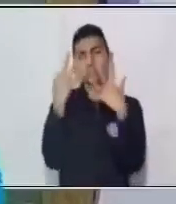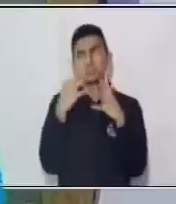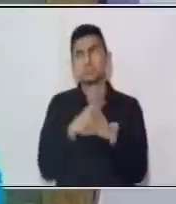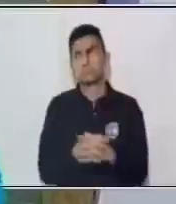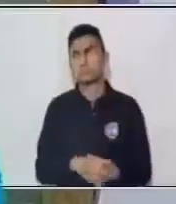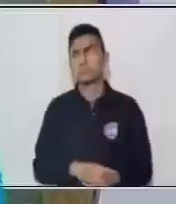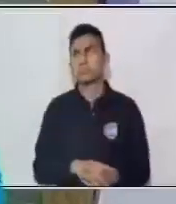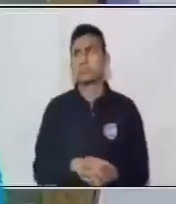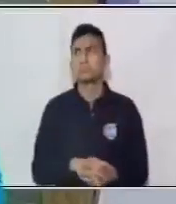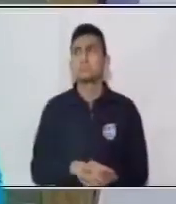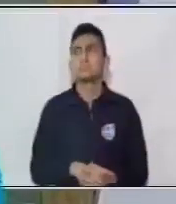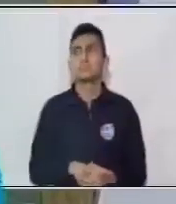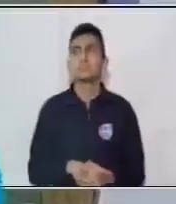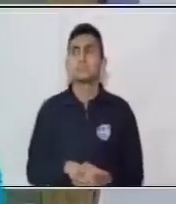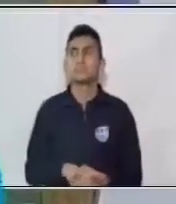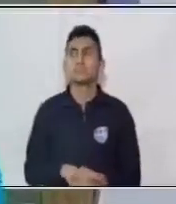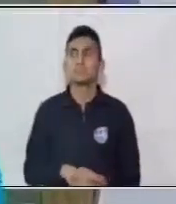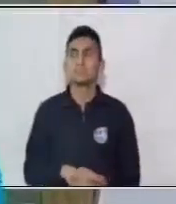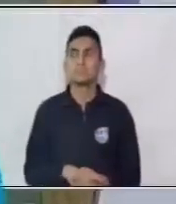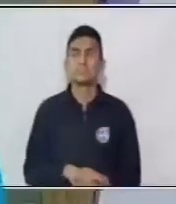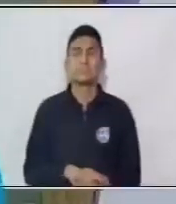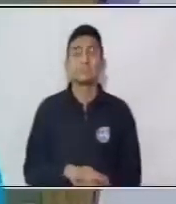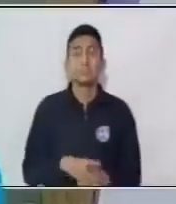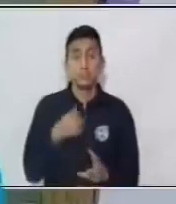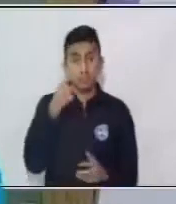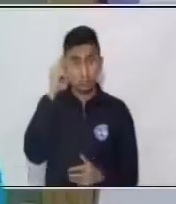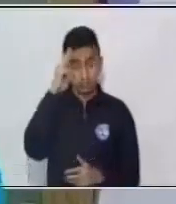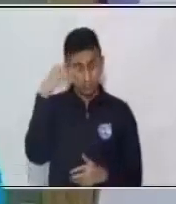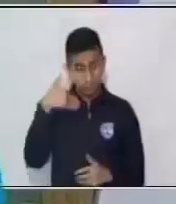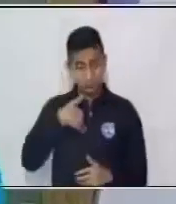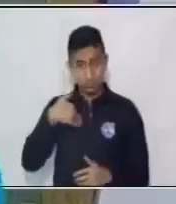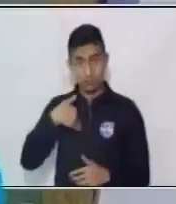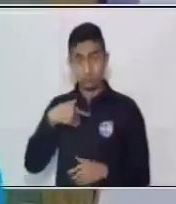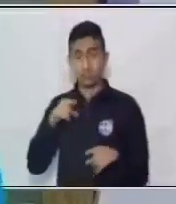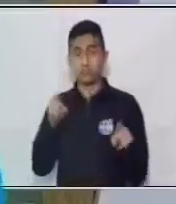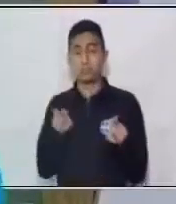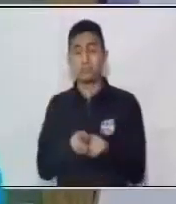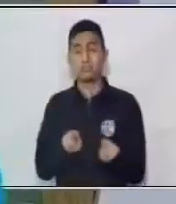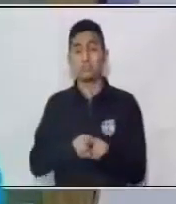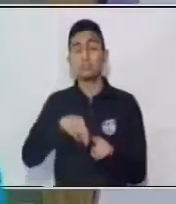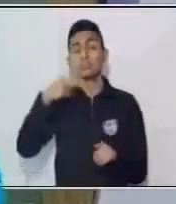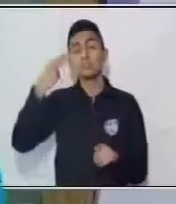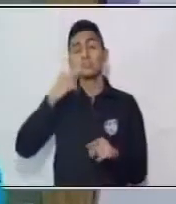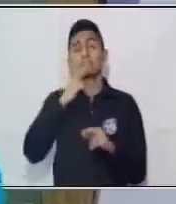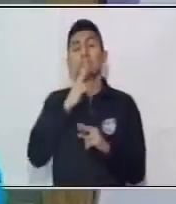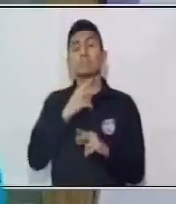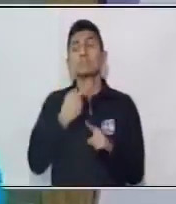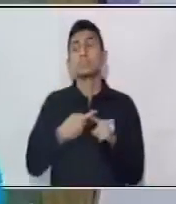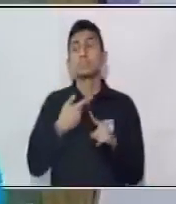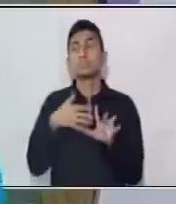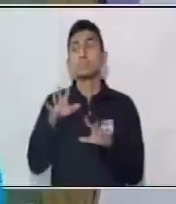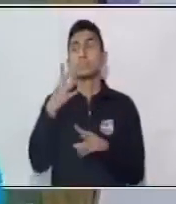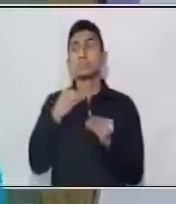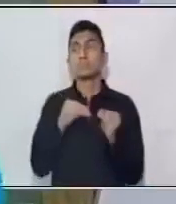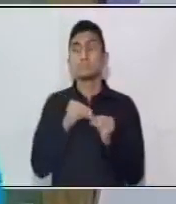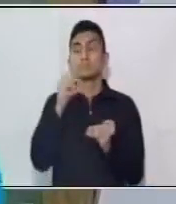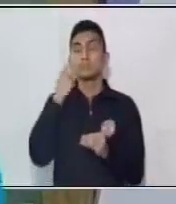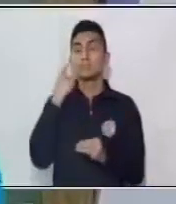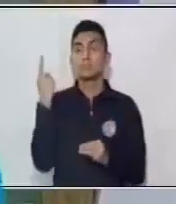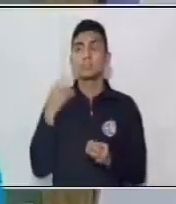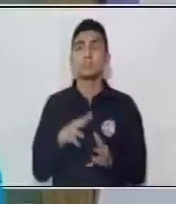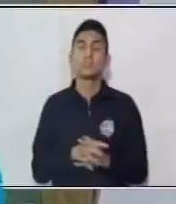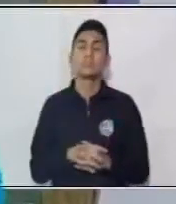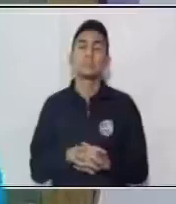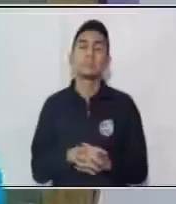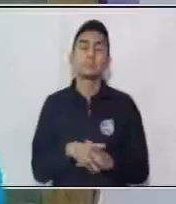8. Y obtenemos que, en efecto, cuando un número es múltiplo del otro,